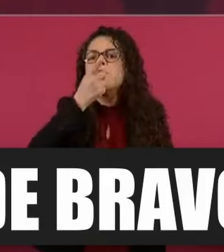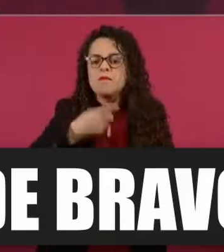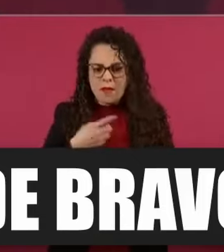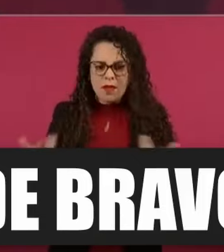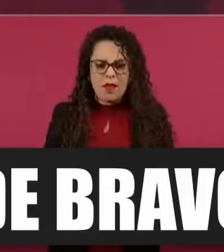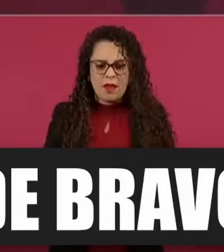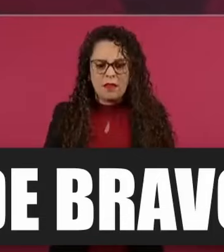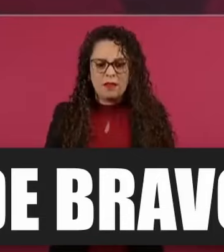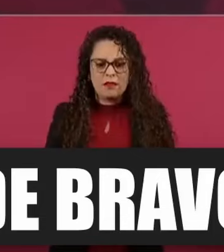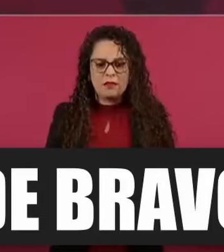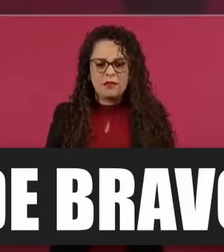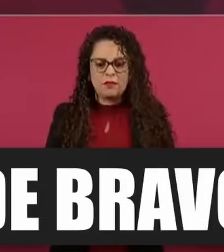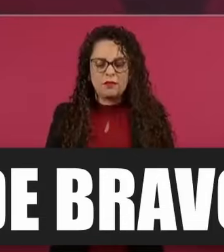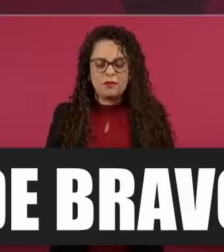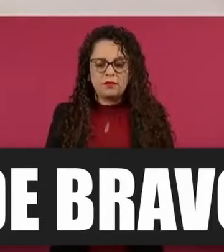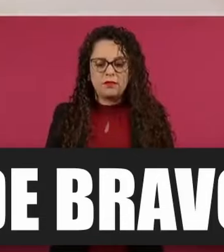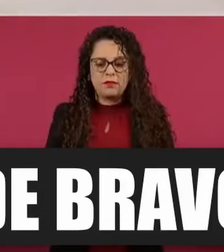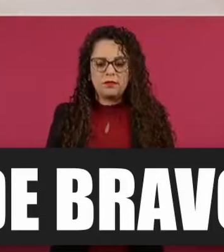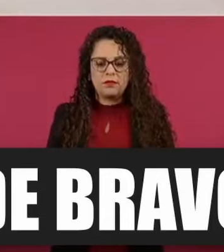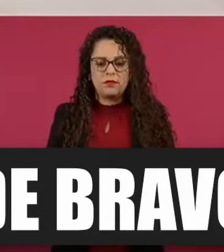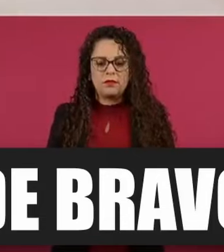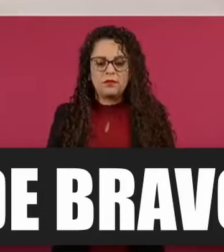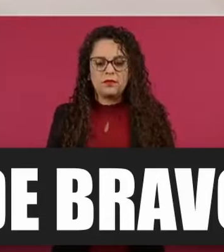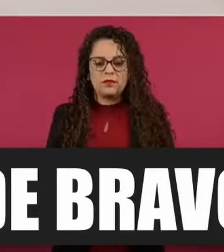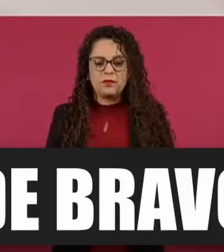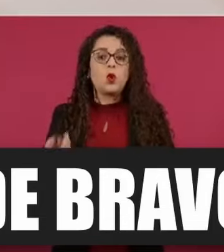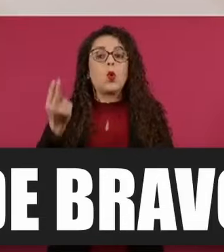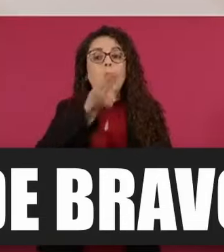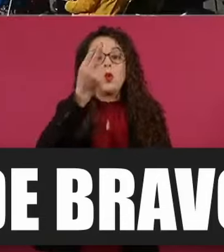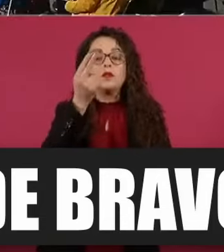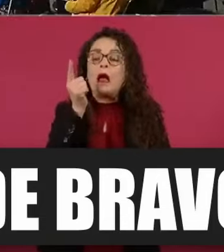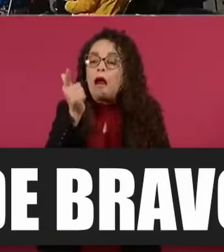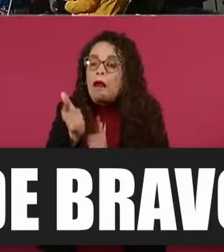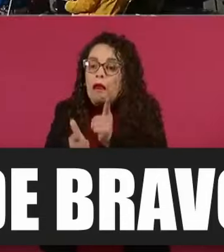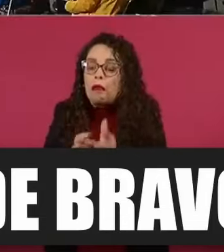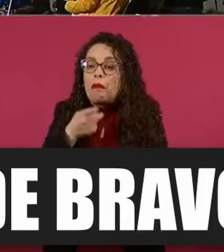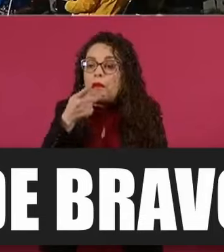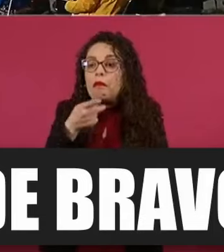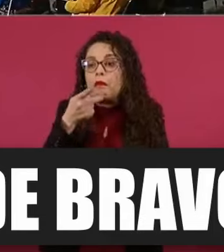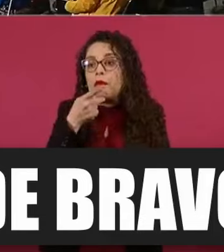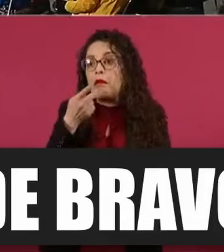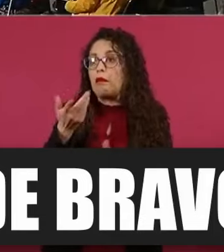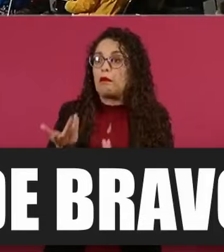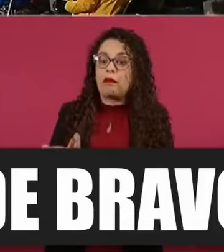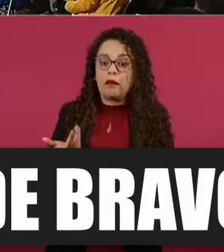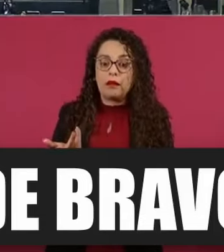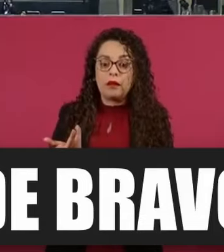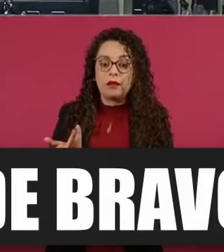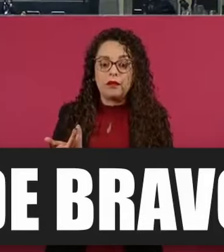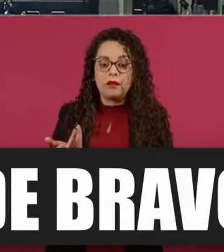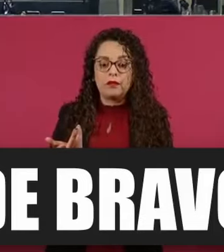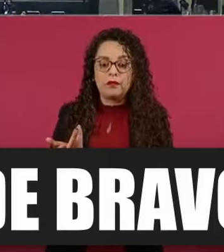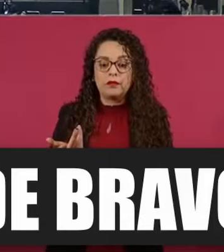Dígalo, usted que ni siquiera habla de corrido, en lo que tarda parado en un solo pie, decía